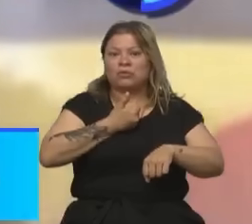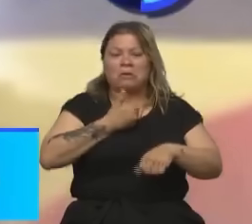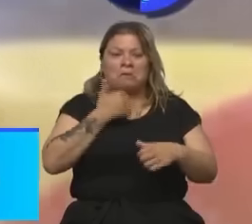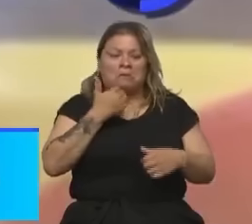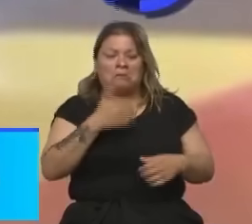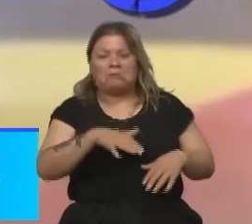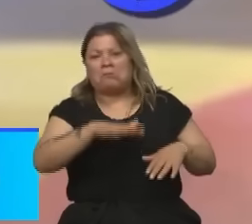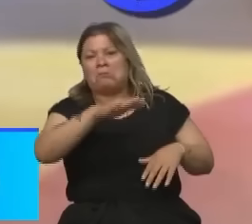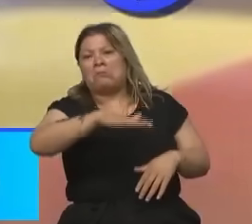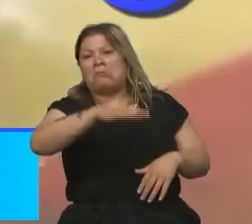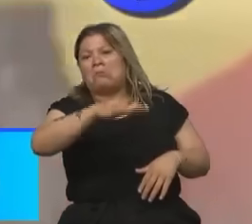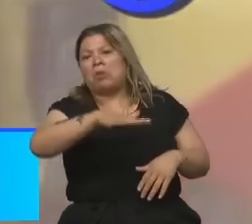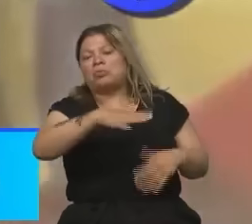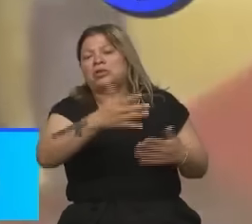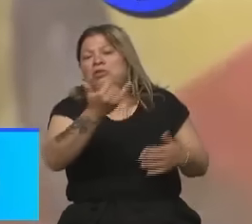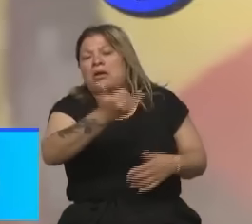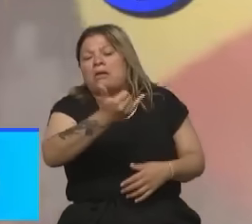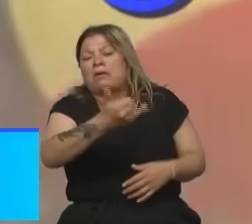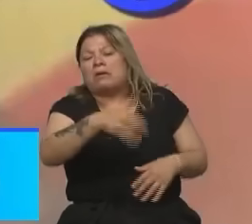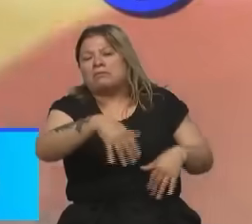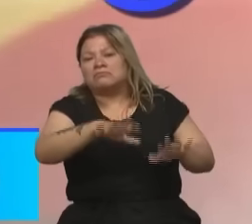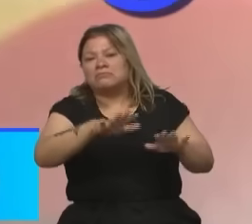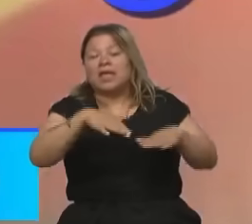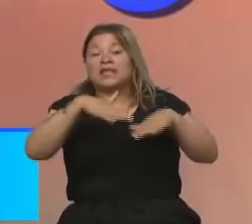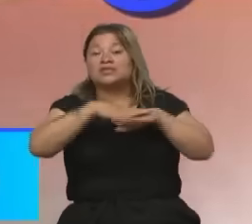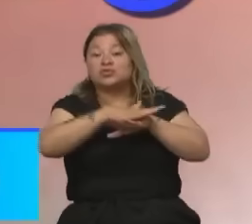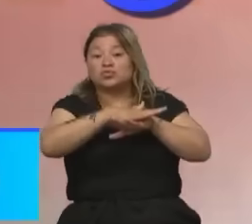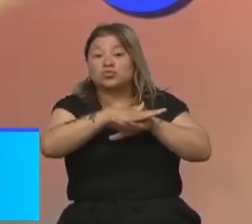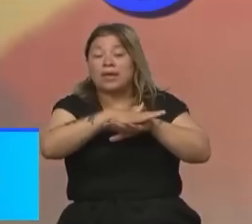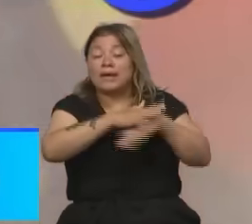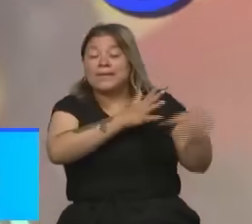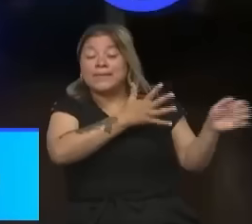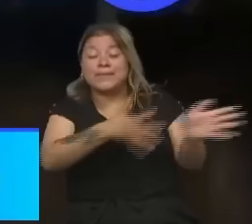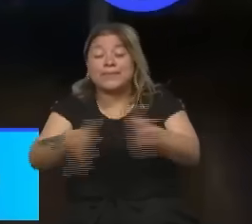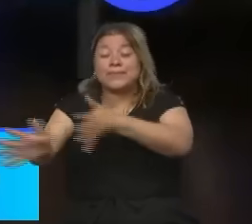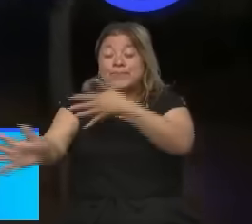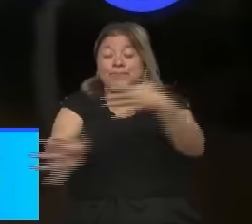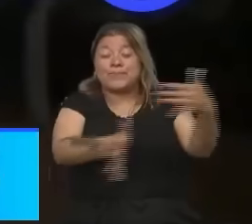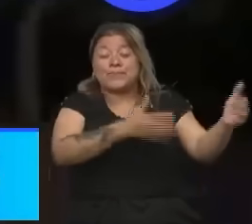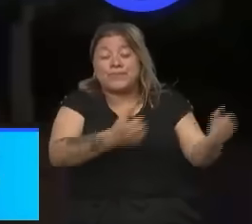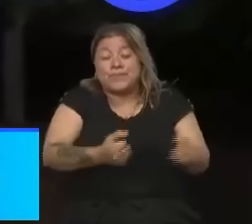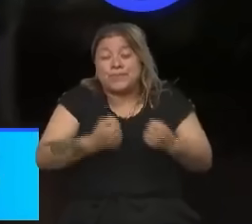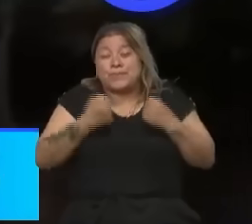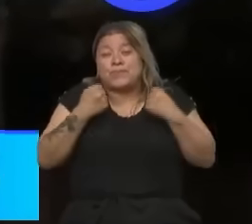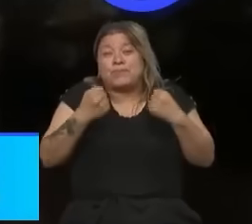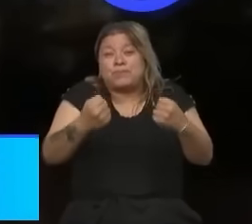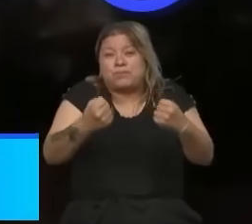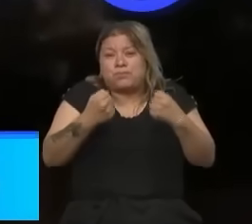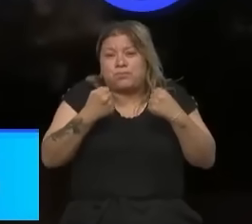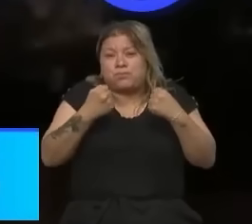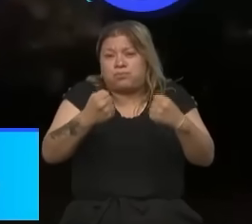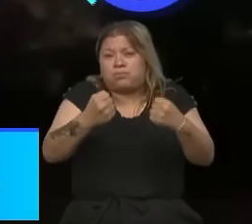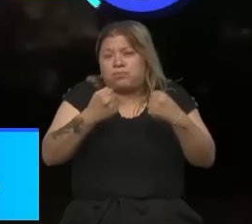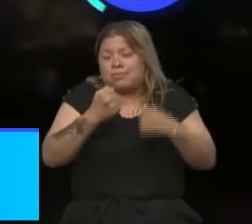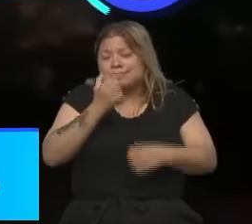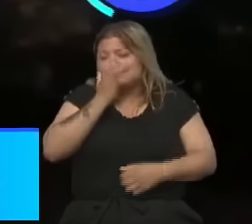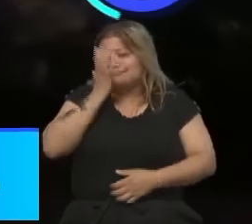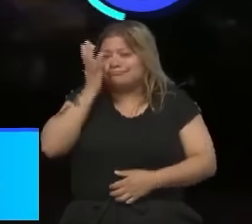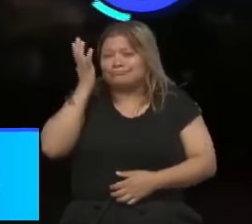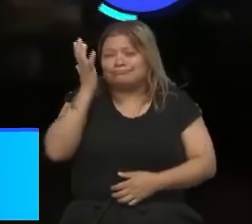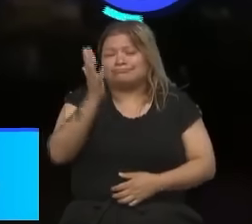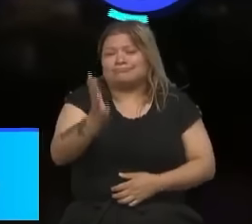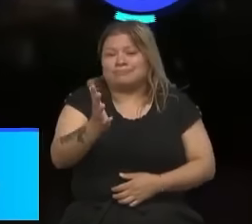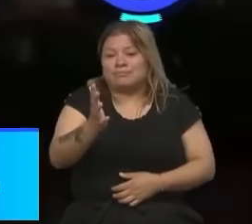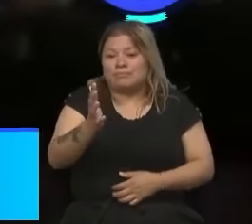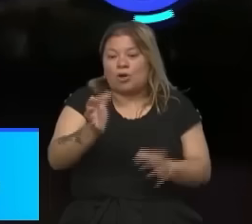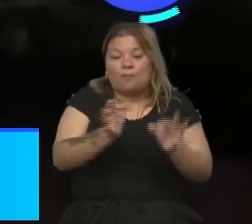niño, dejarlo en un extraescolar, porque en la ciudad el viento ya era muy fuerte, ya estaba lloviendo en demasía. Pero claro, en todos